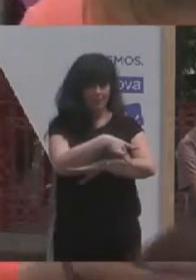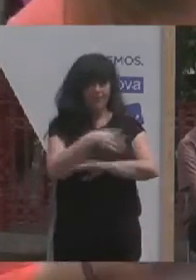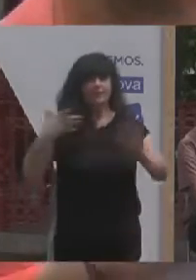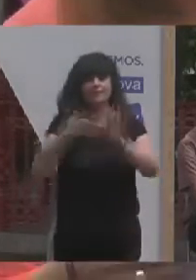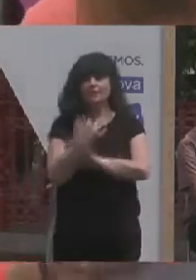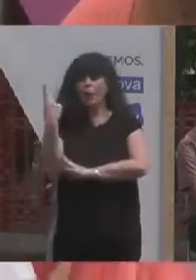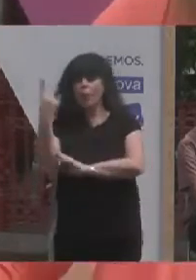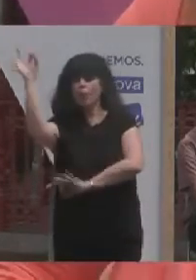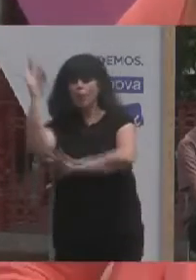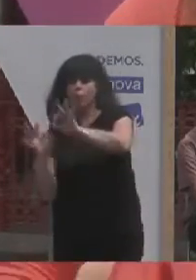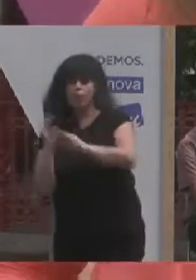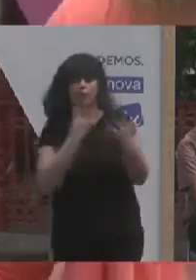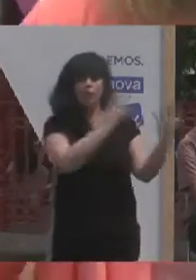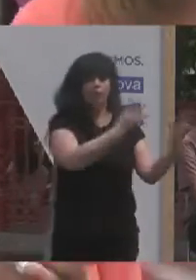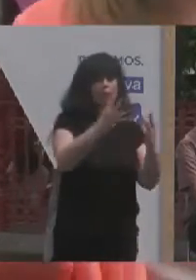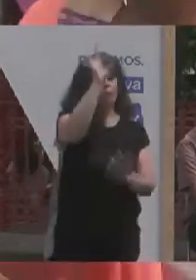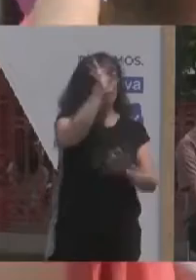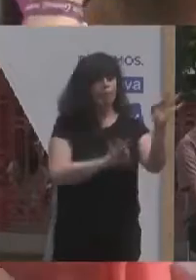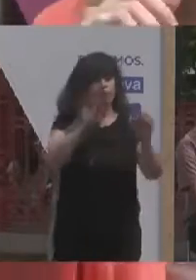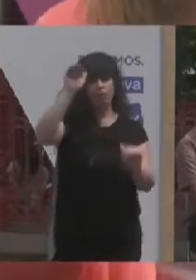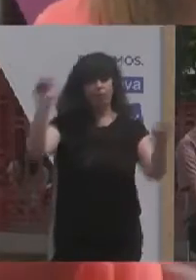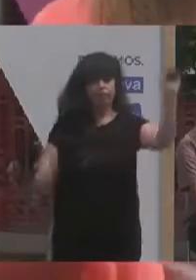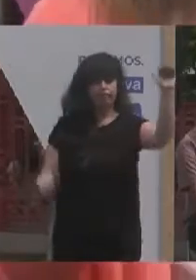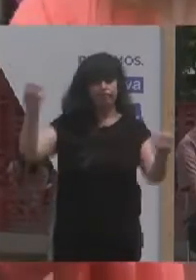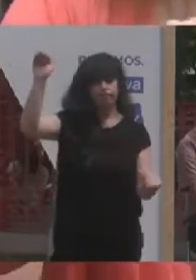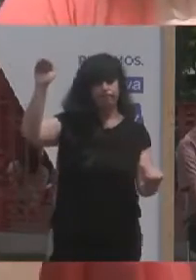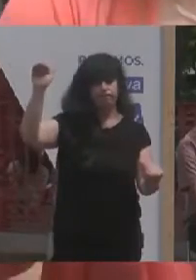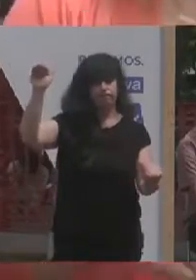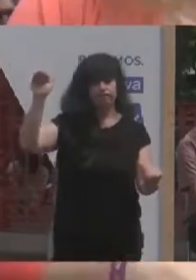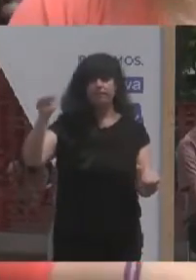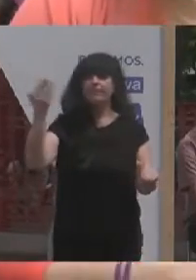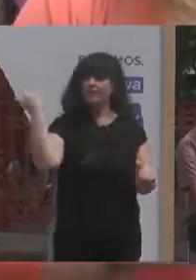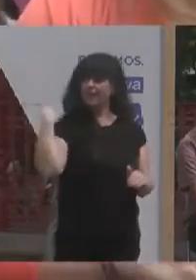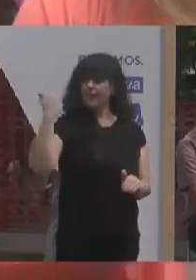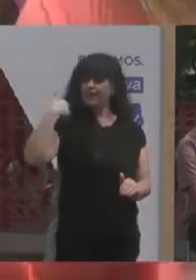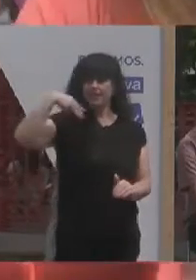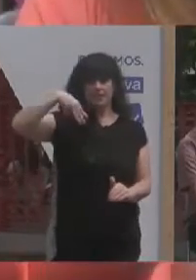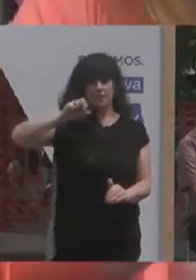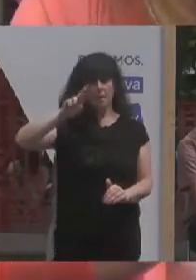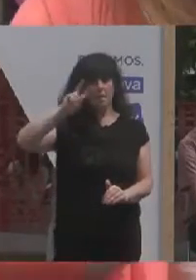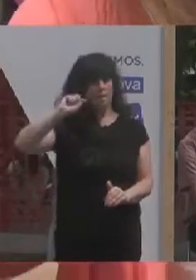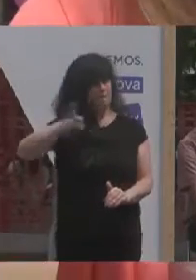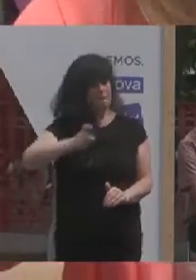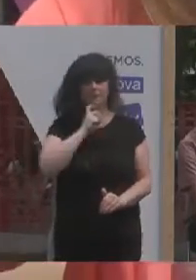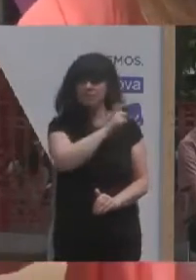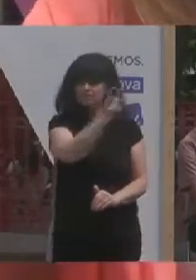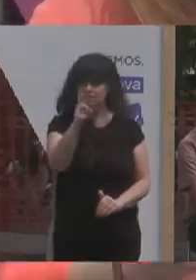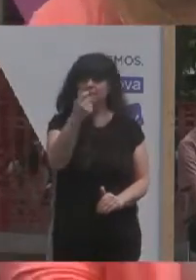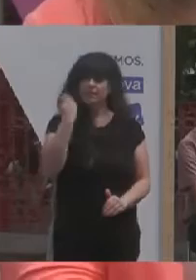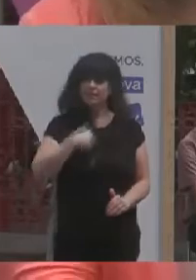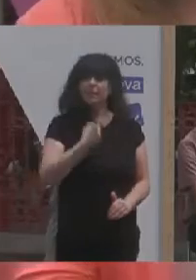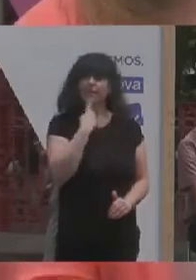99%, xa señalaba un señor que se chamaba Carlos e que se apellidaba Marx e decía que o